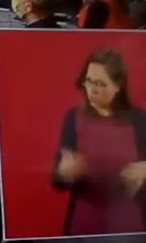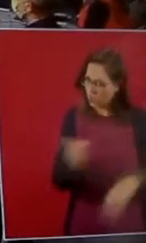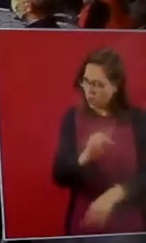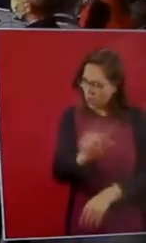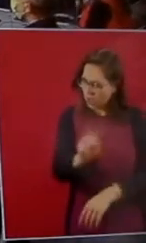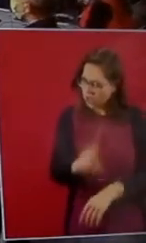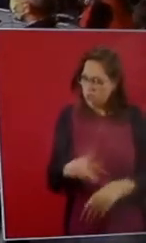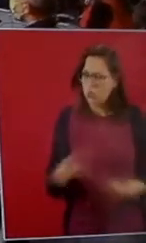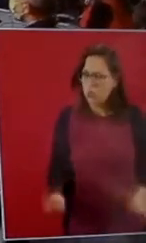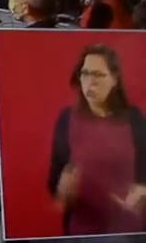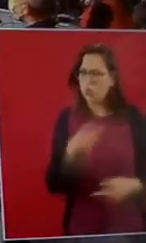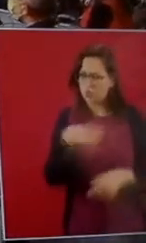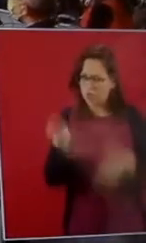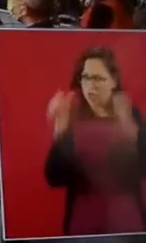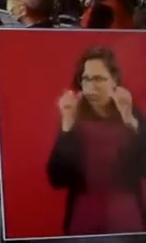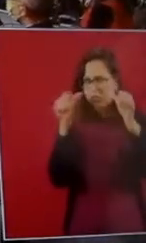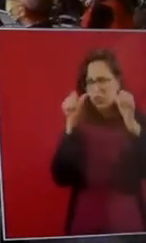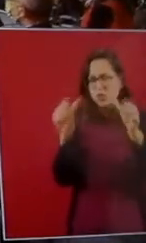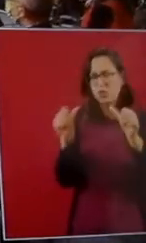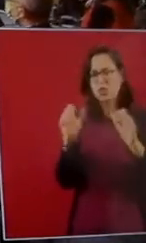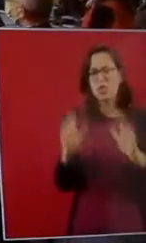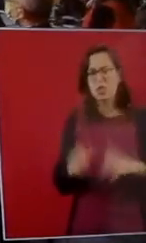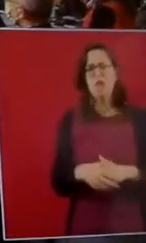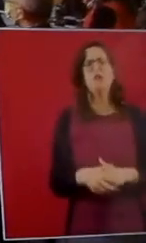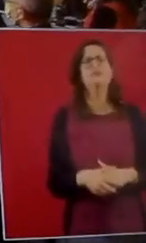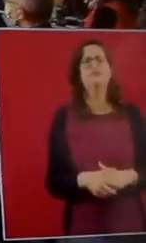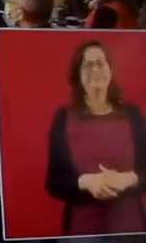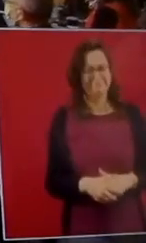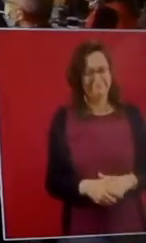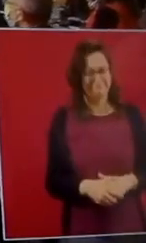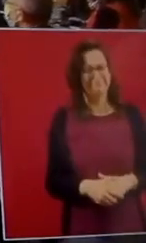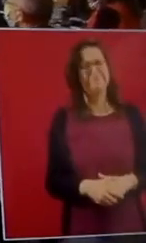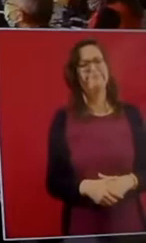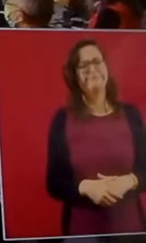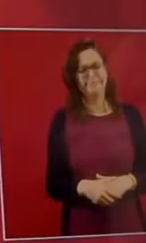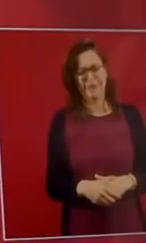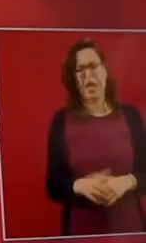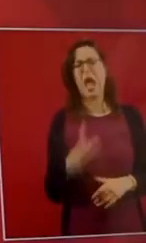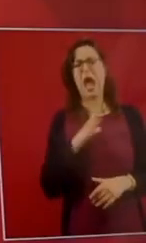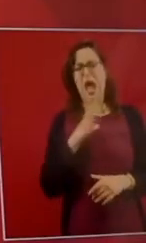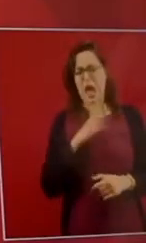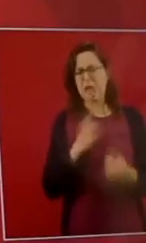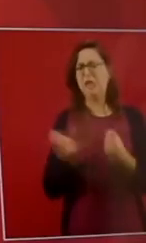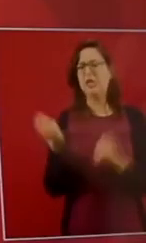puede reclasificar el delito. También en este momento vamos a mencionar